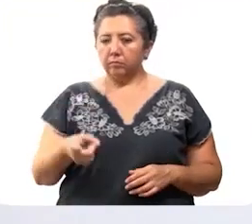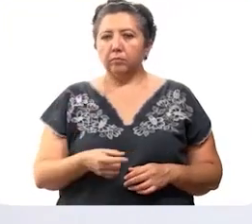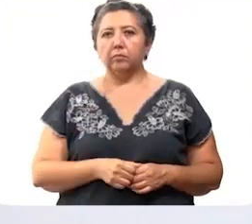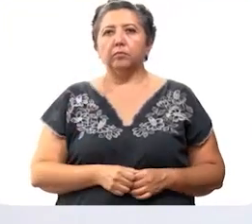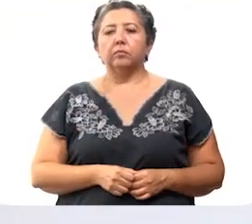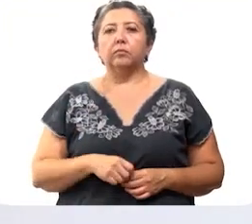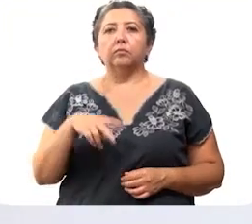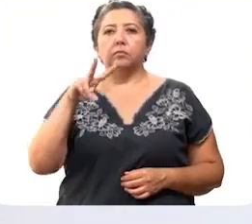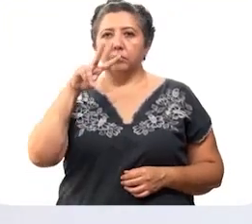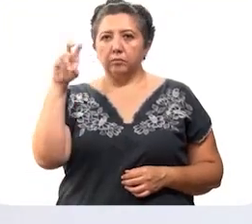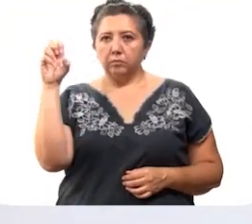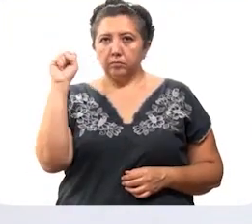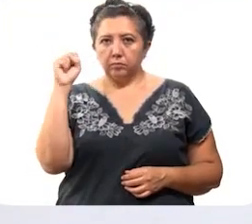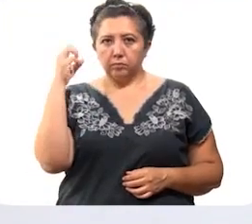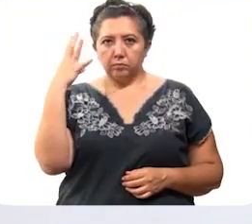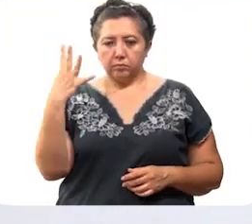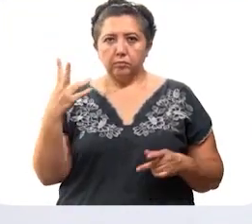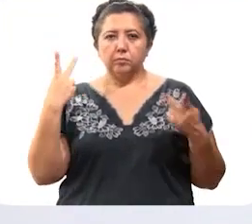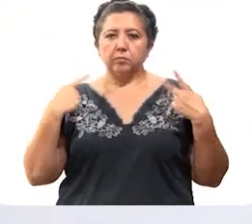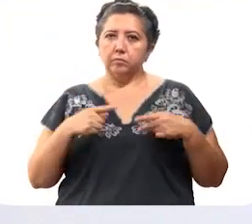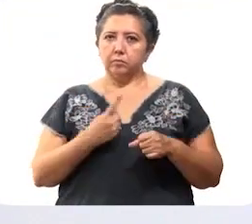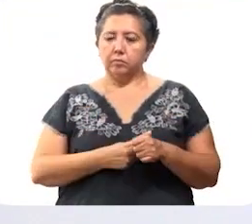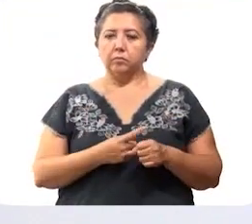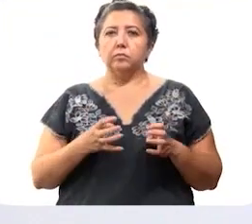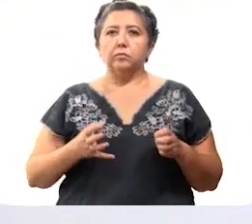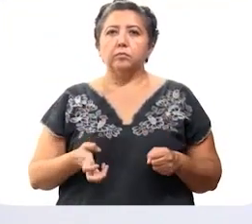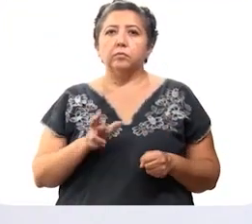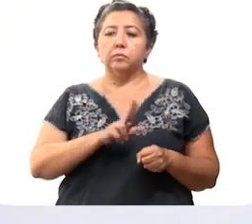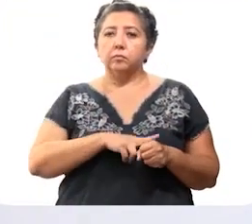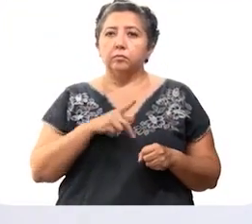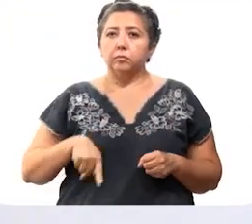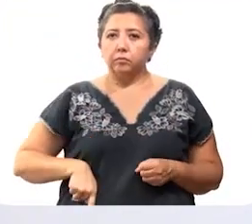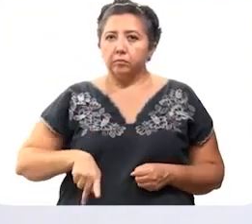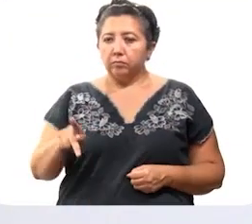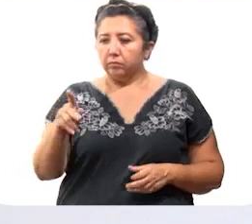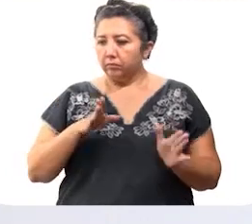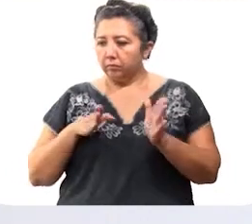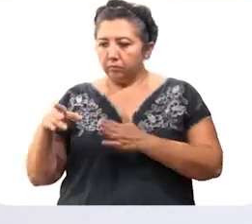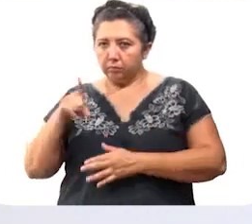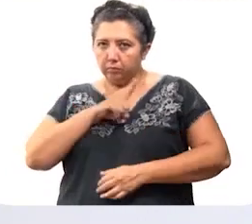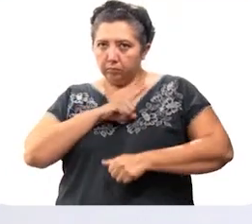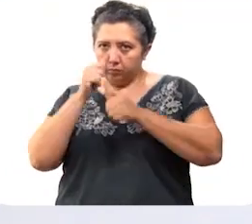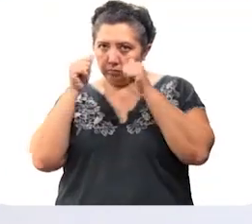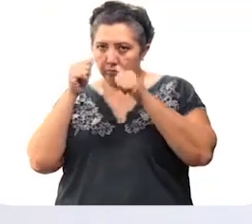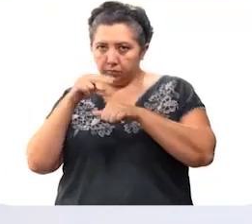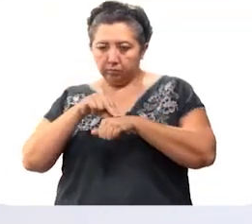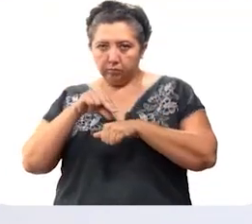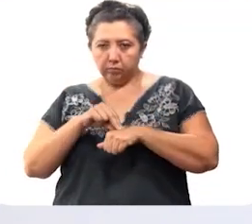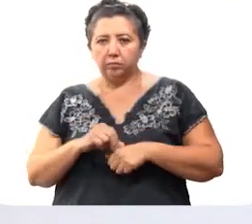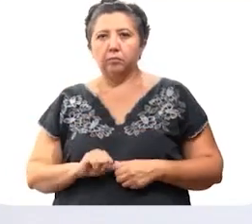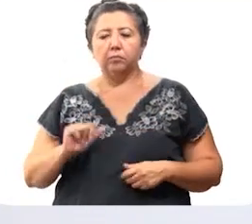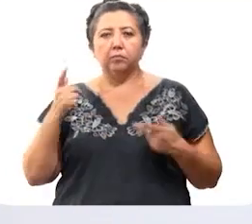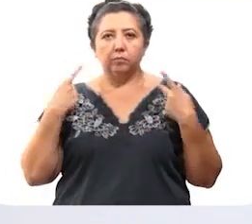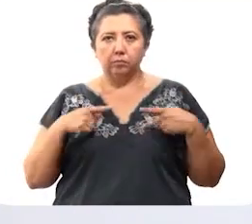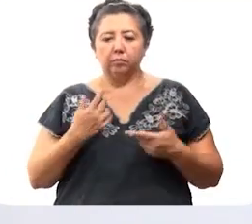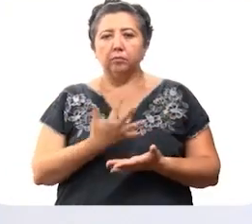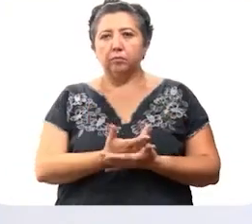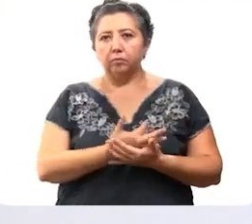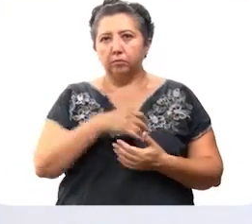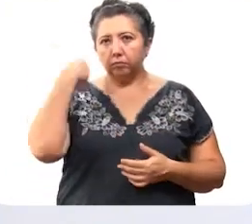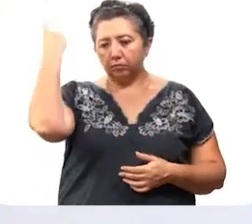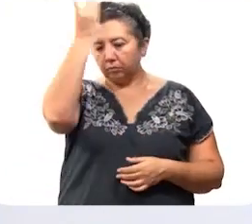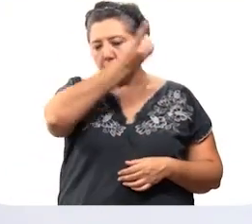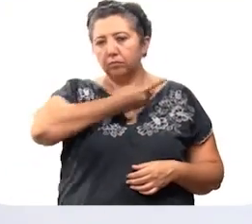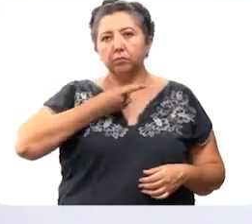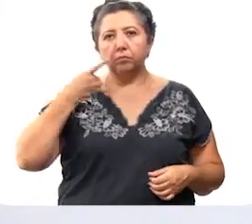se mencionó, 264 de los casos positivos están en hospitales públicos y en aislamiento total. Hay otros pacientes a